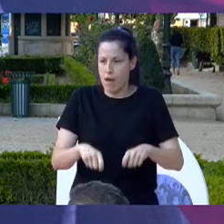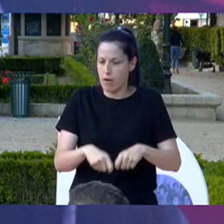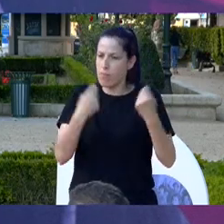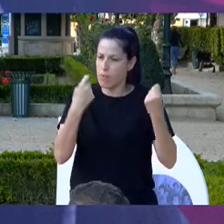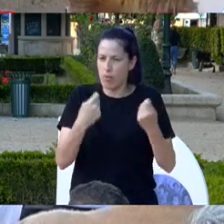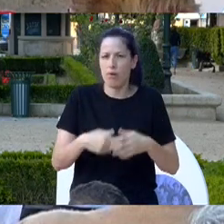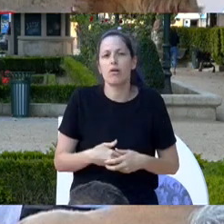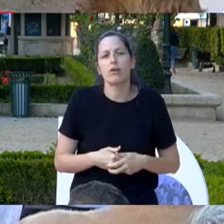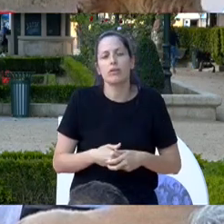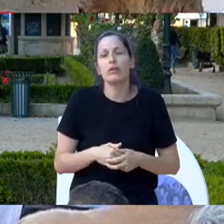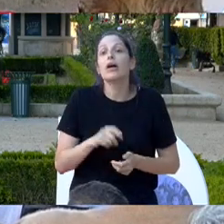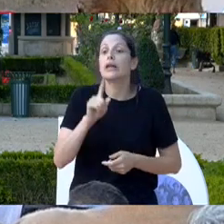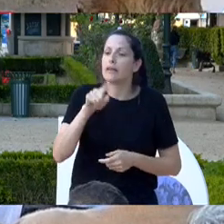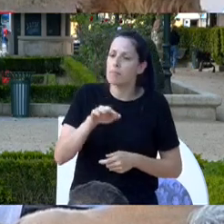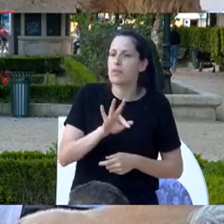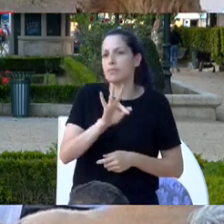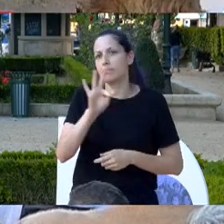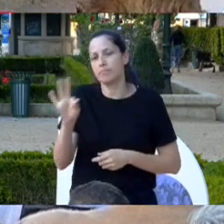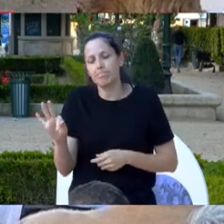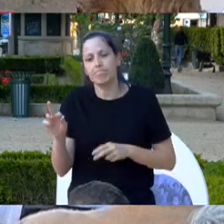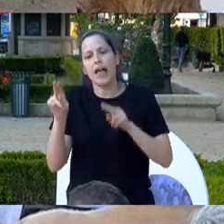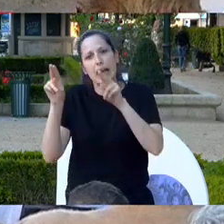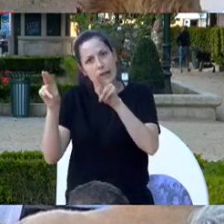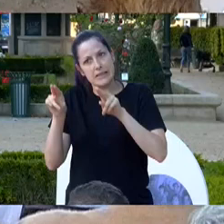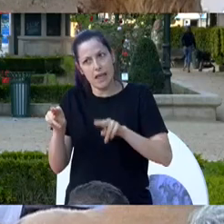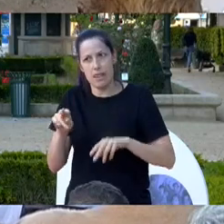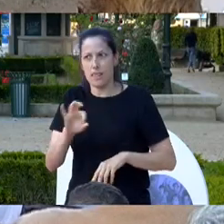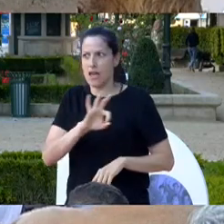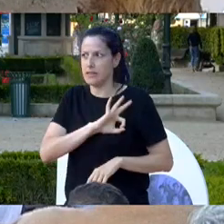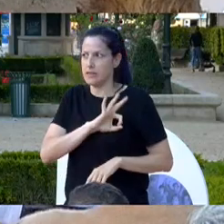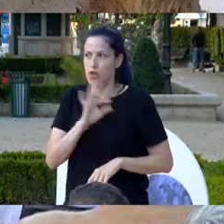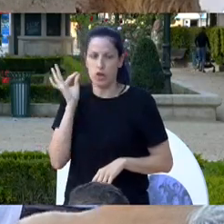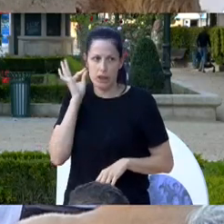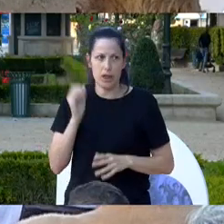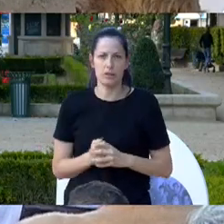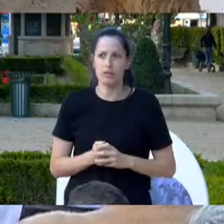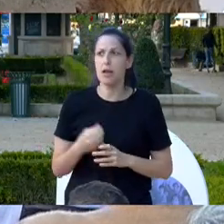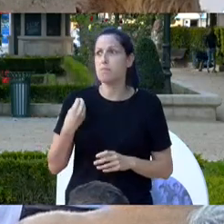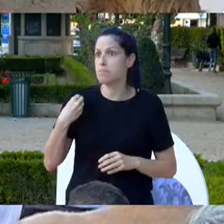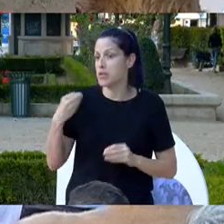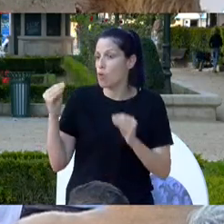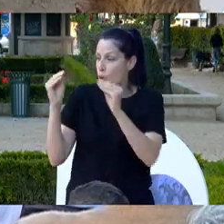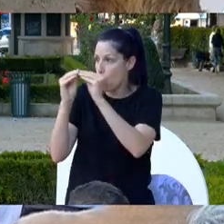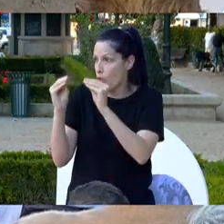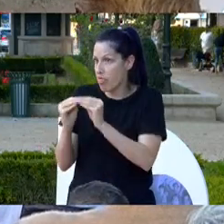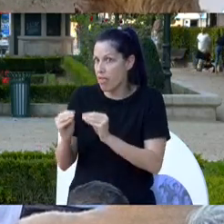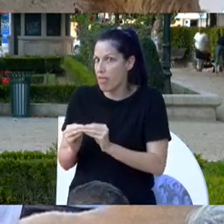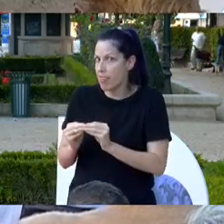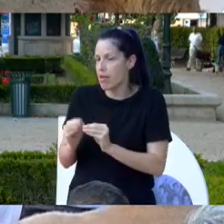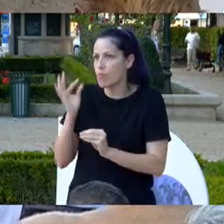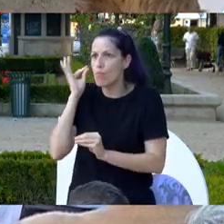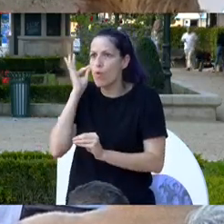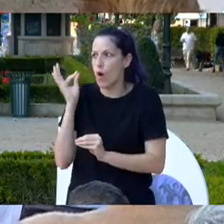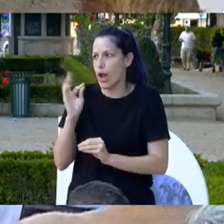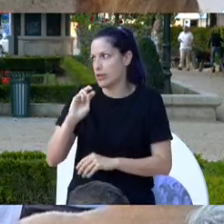residencia de señoritas, bueno, na que confluíron varias destas mulleres que vedes por aquí que forman parte da